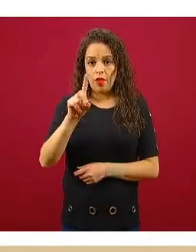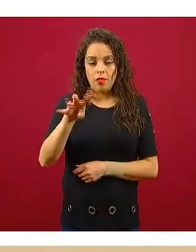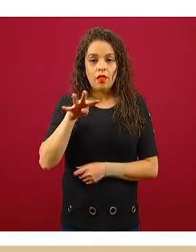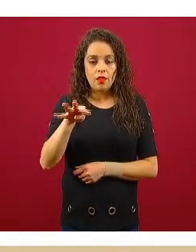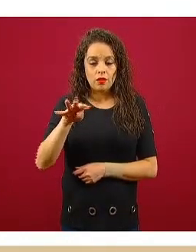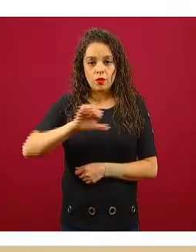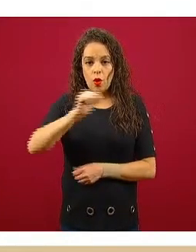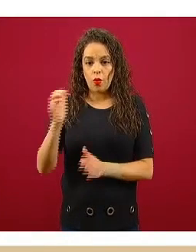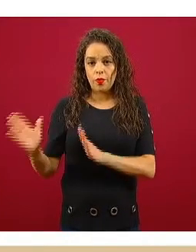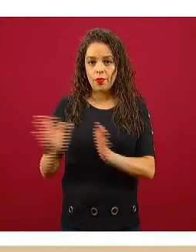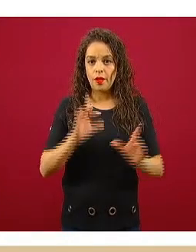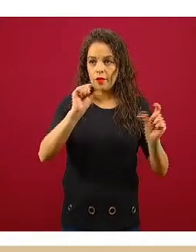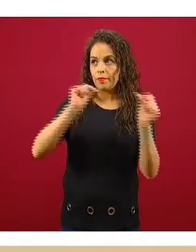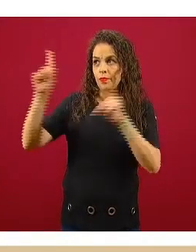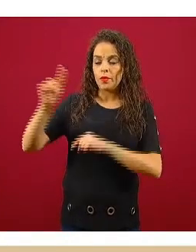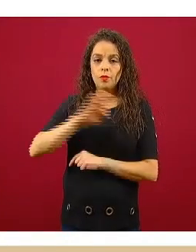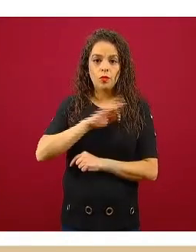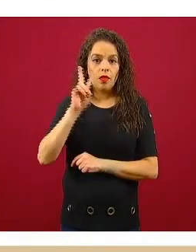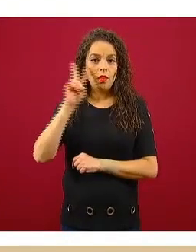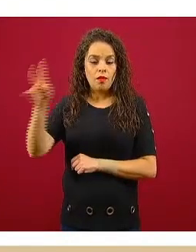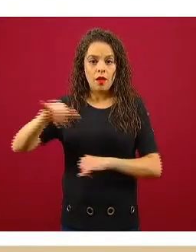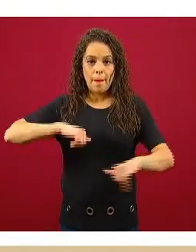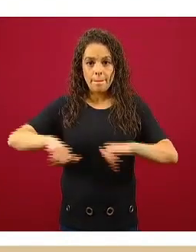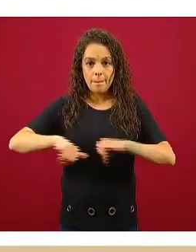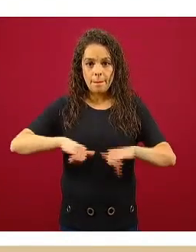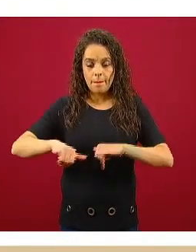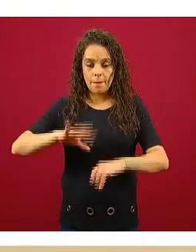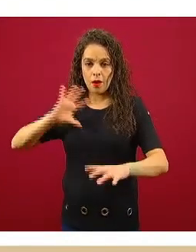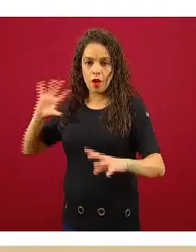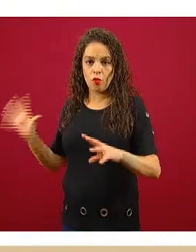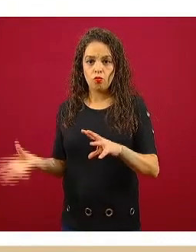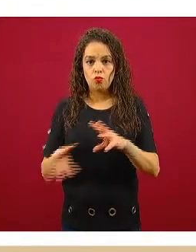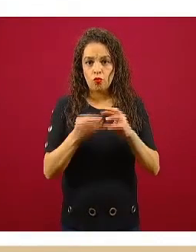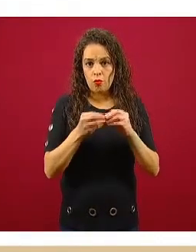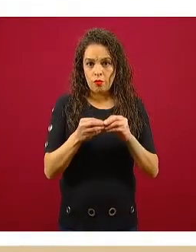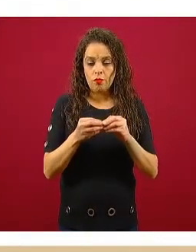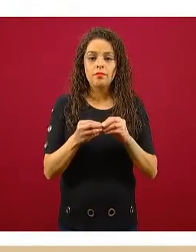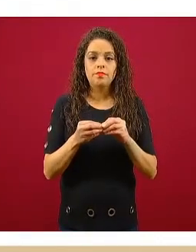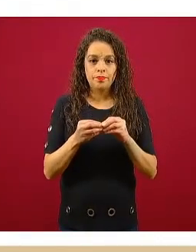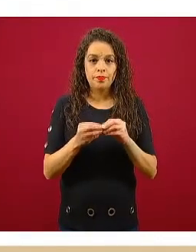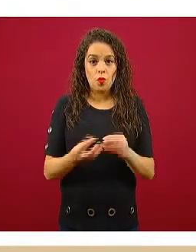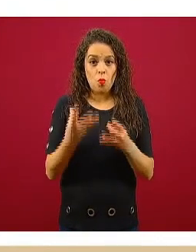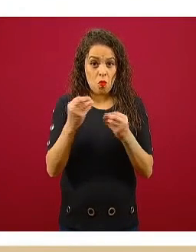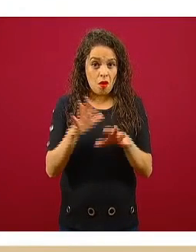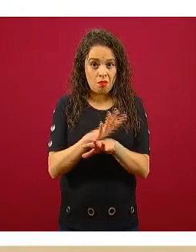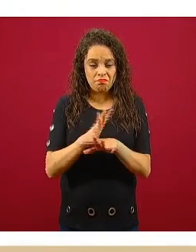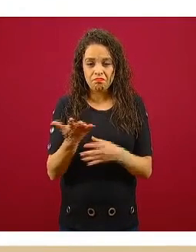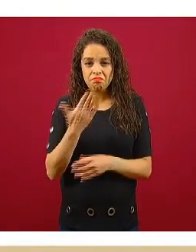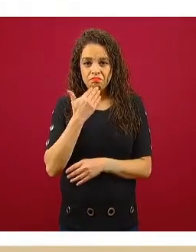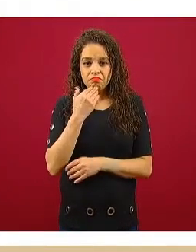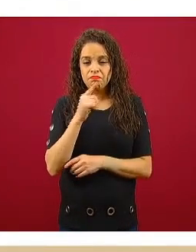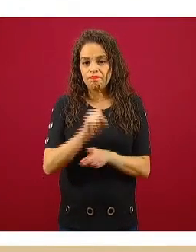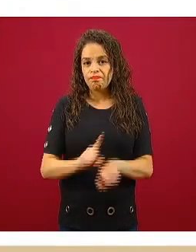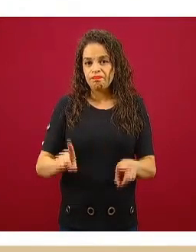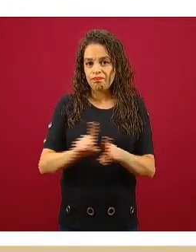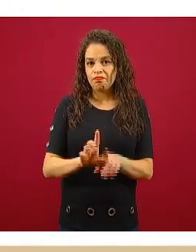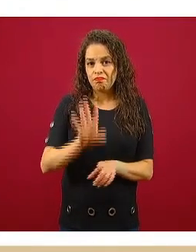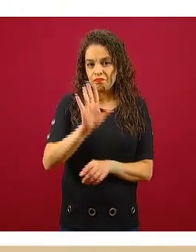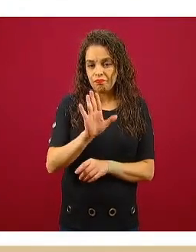siguiente diapositiva vemos la distribución de la carga acumulada. Realmente no ha habido muchos cambios en relación a la